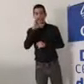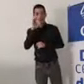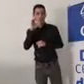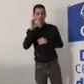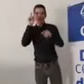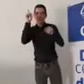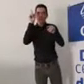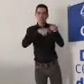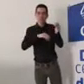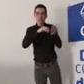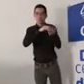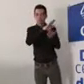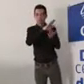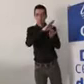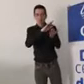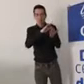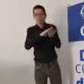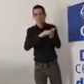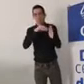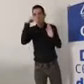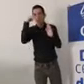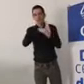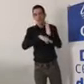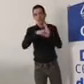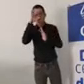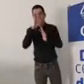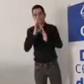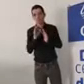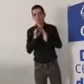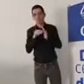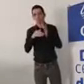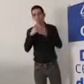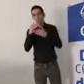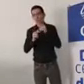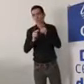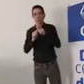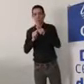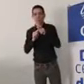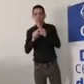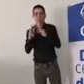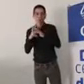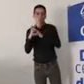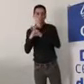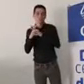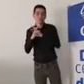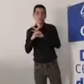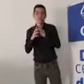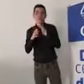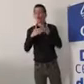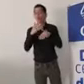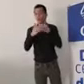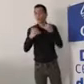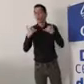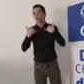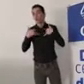más de 60 años y la barbarie? Luego de esto, los jóvenes protagonizaron la movilización social y le pidieron al Estado colombiano y al